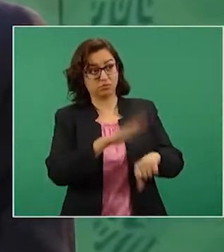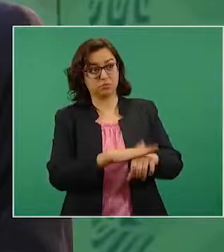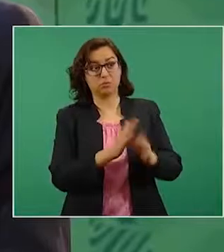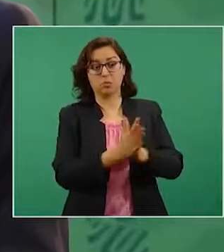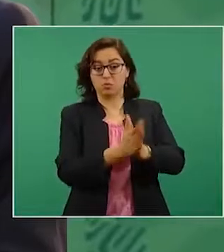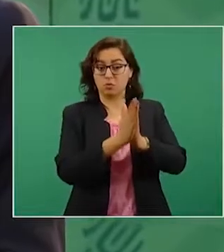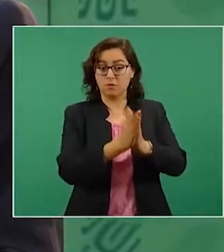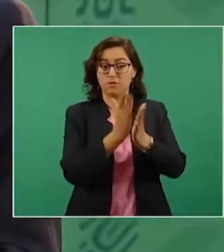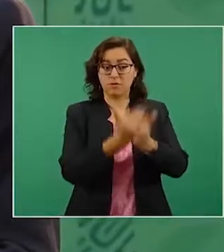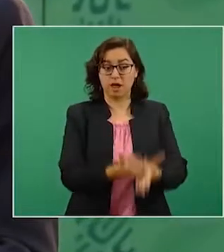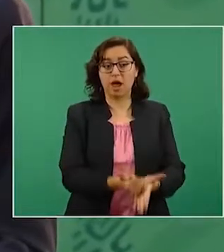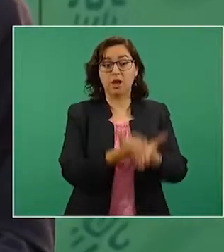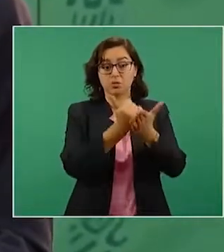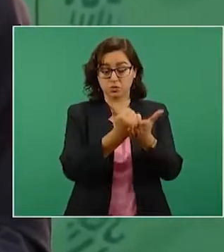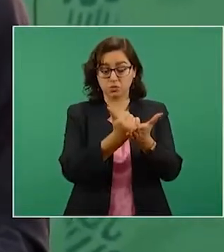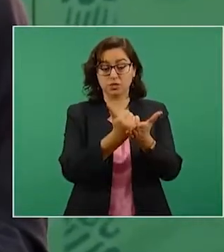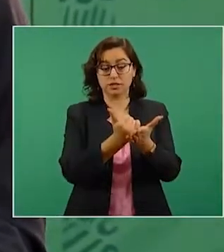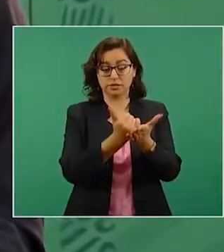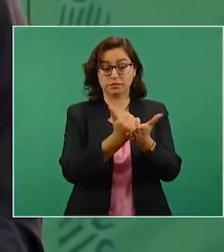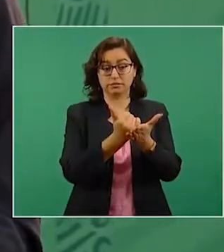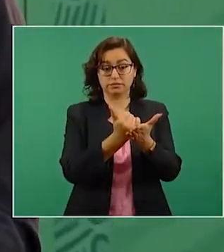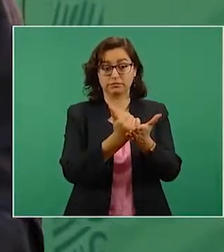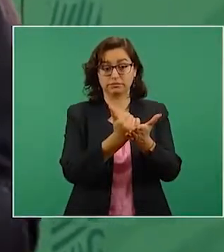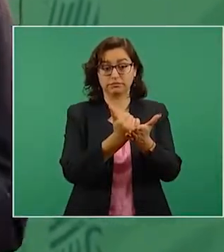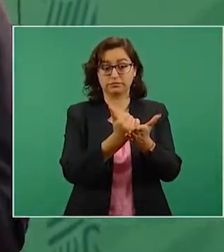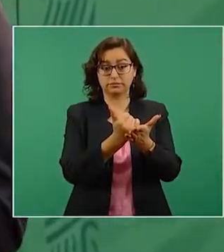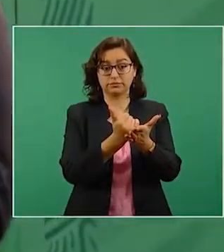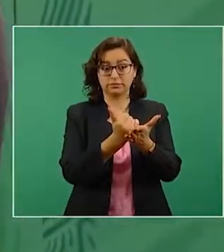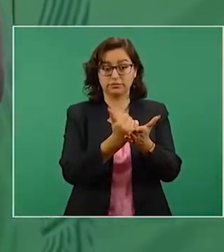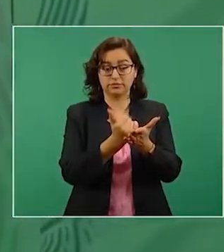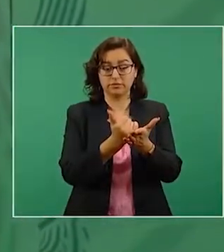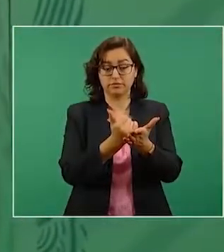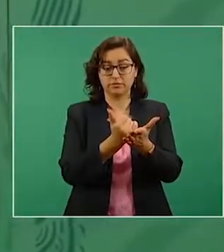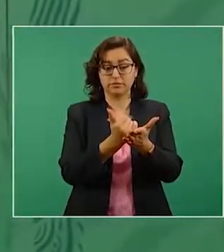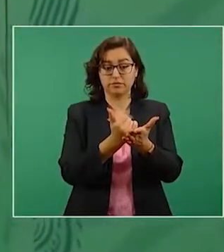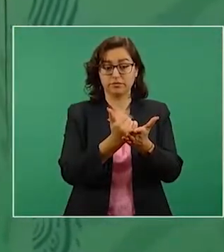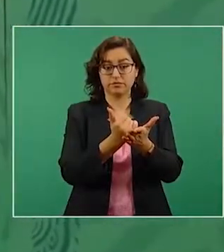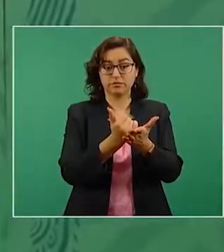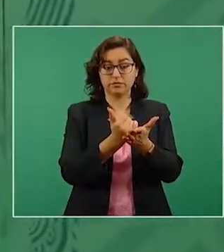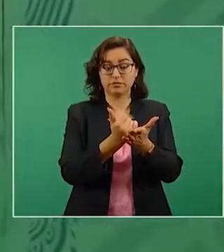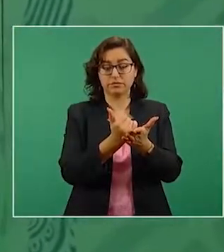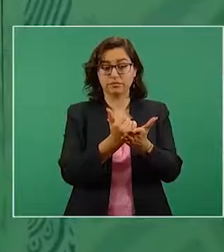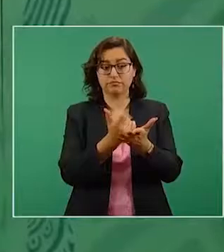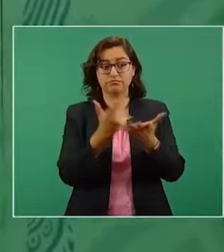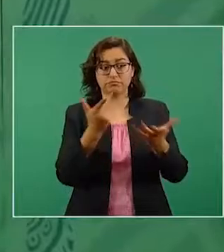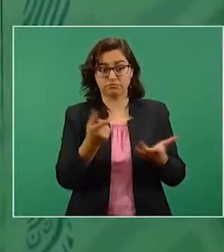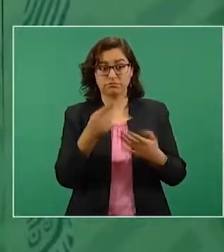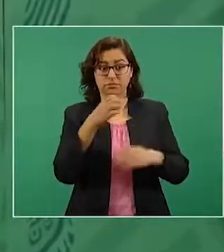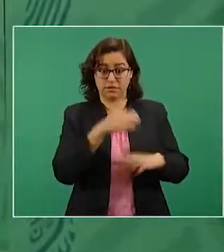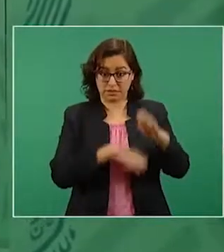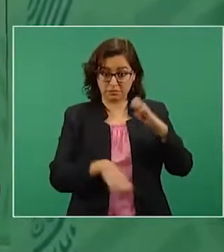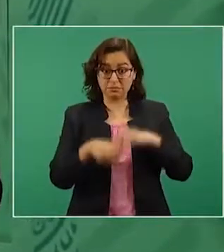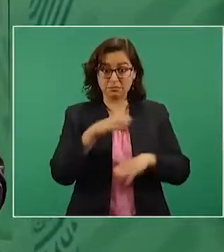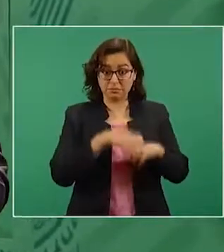y que estas empresas